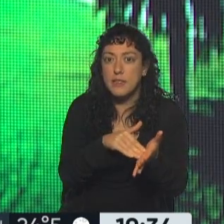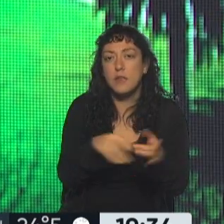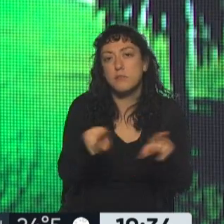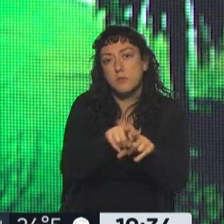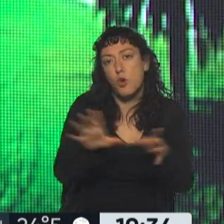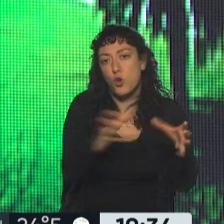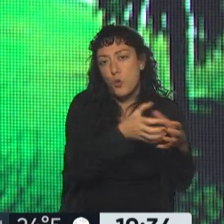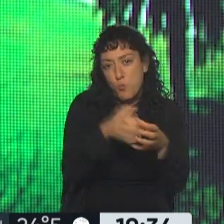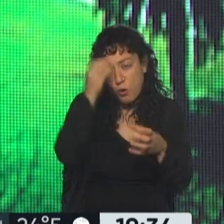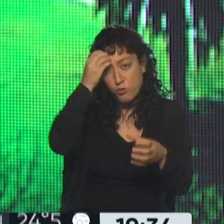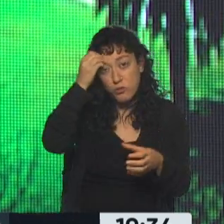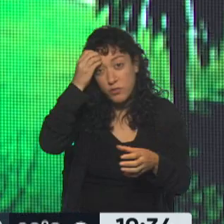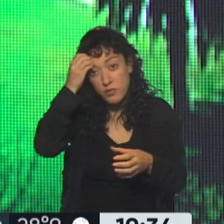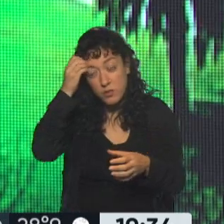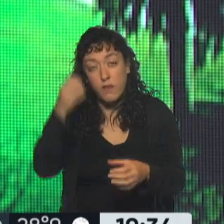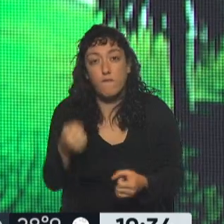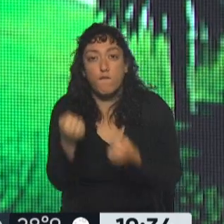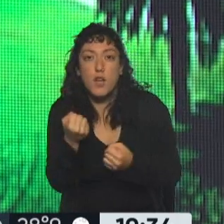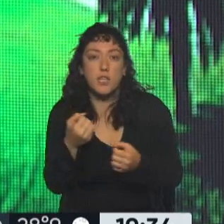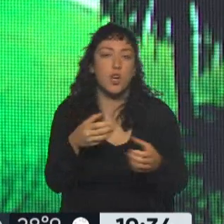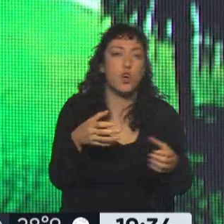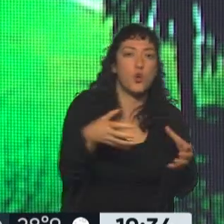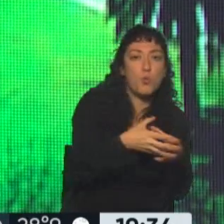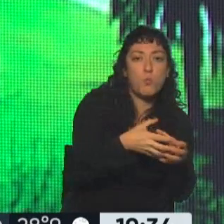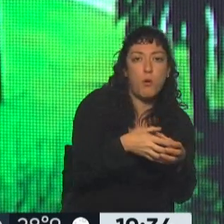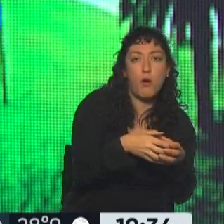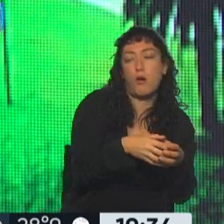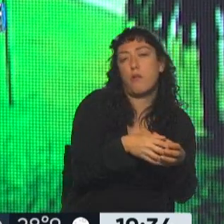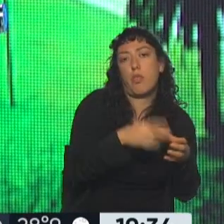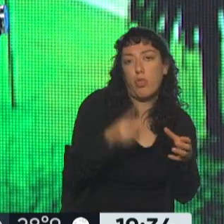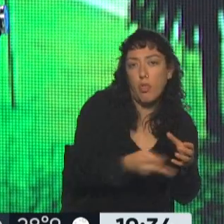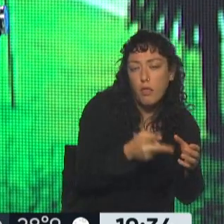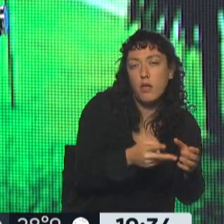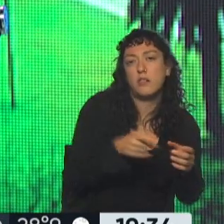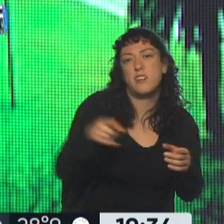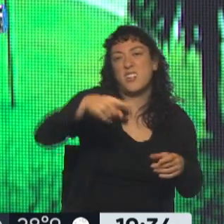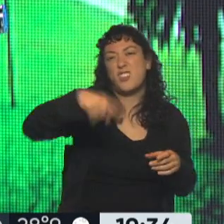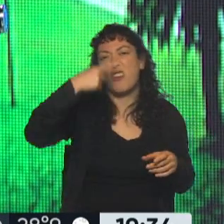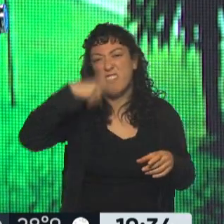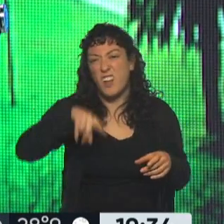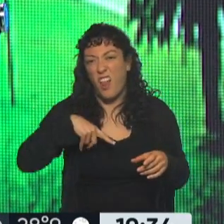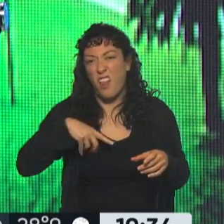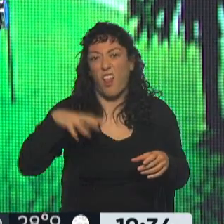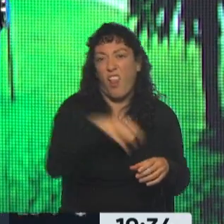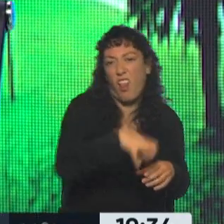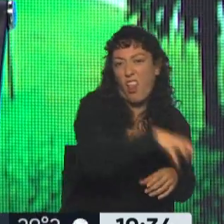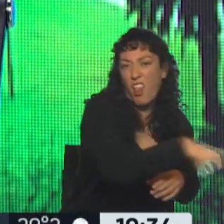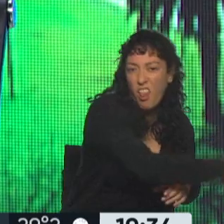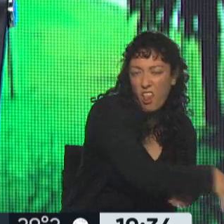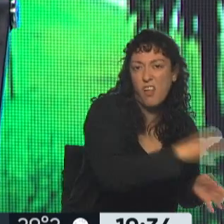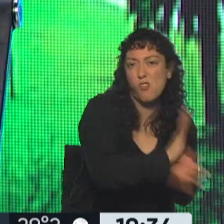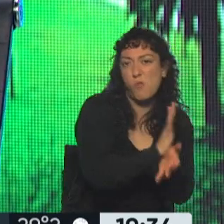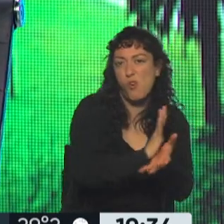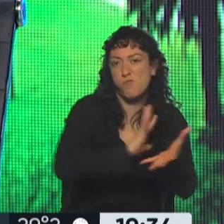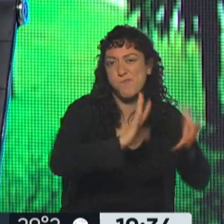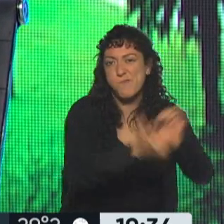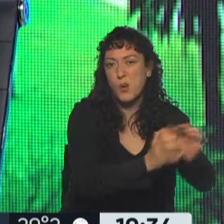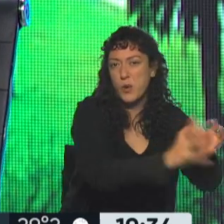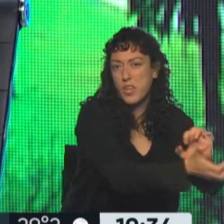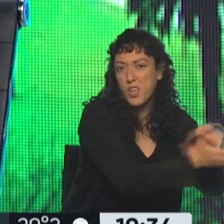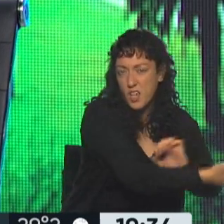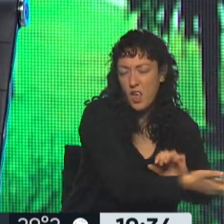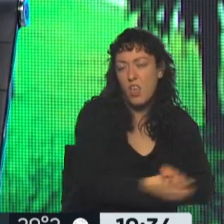halcones. Acá los buitres se comieron los halcones que se comieron las palomas, ¿no? La cadena alimentaria. La cadena alimentaria.